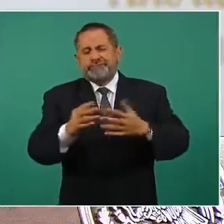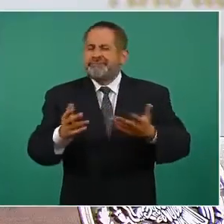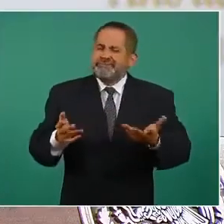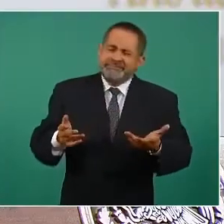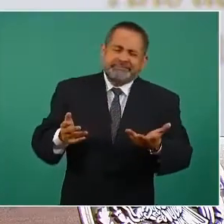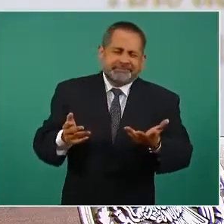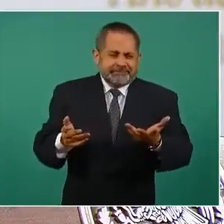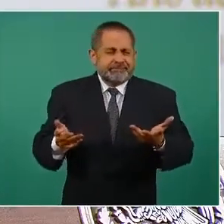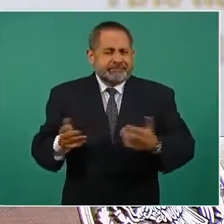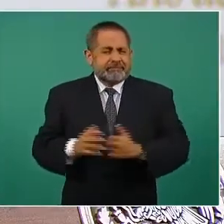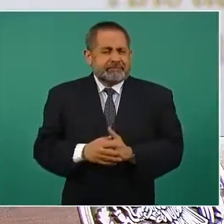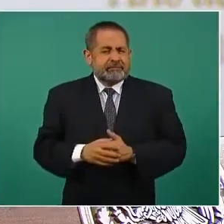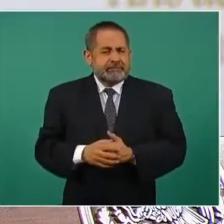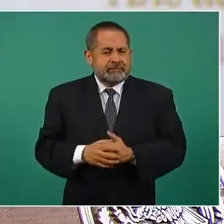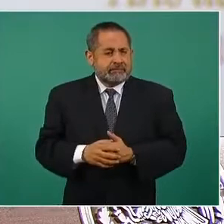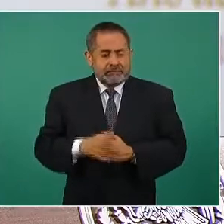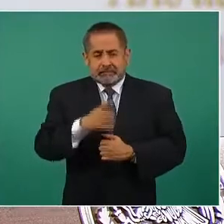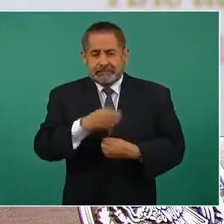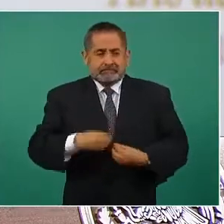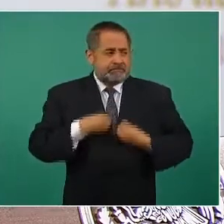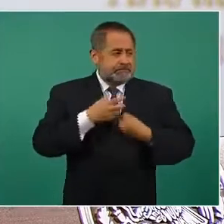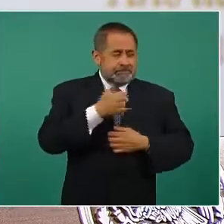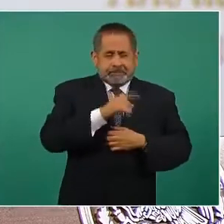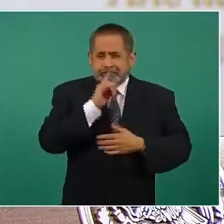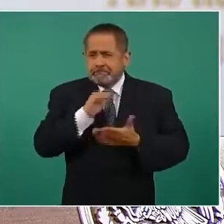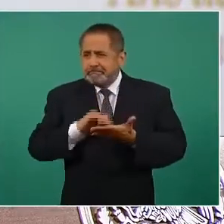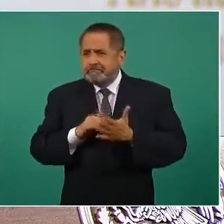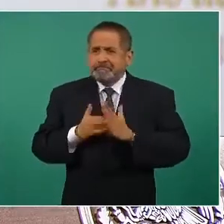Entonces, eso no es vida.